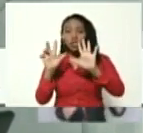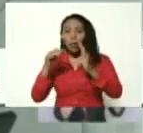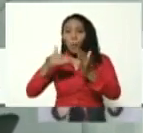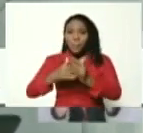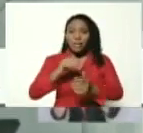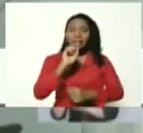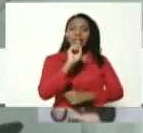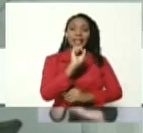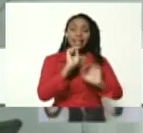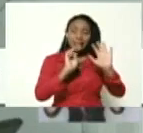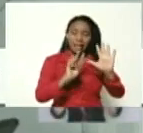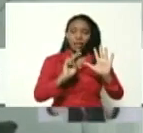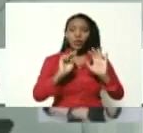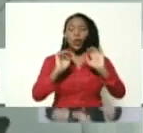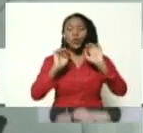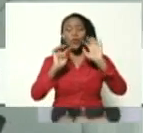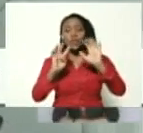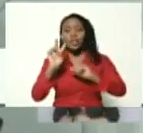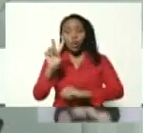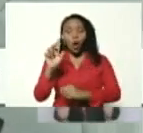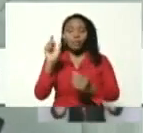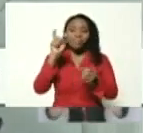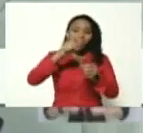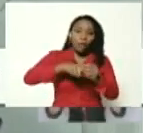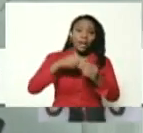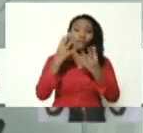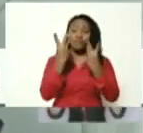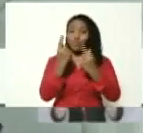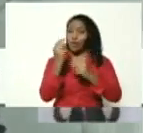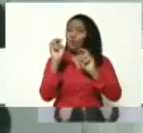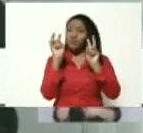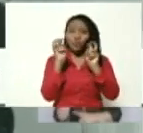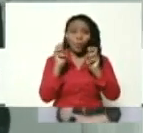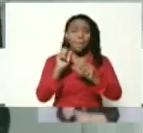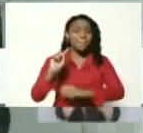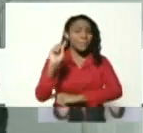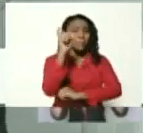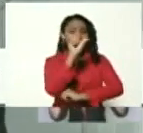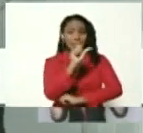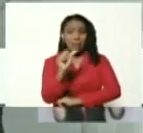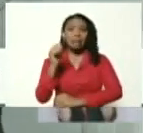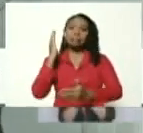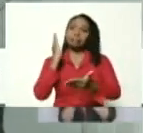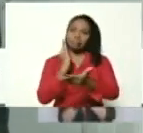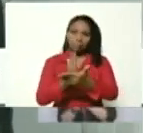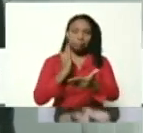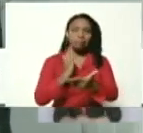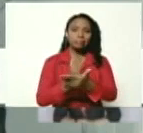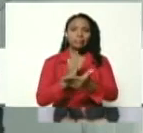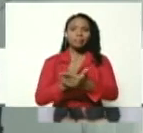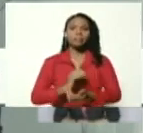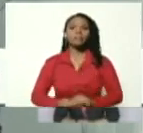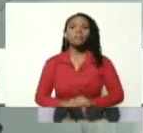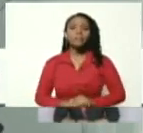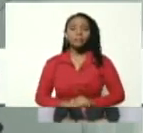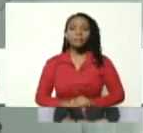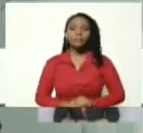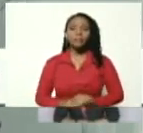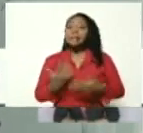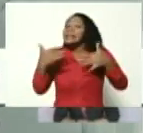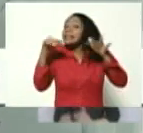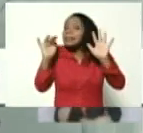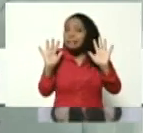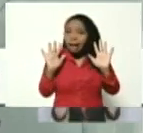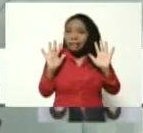138.792 nuevos inscritos. Es una cifra buena para hacer las primeras semanas, siempre como quizás como